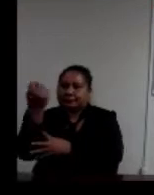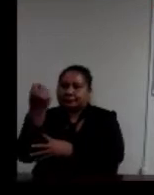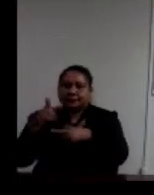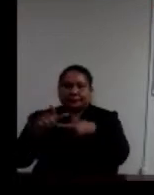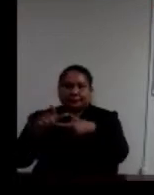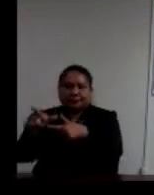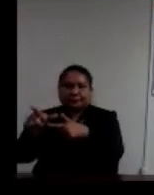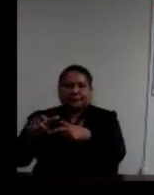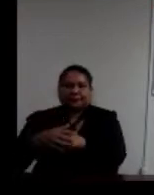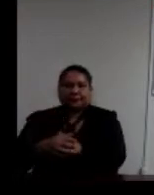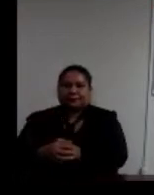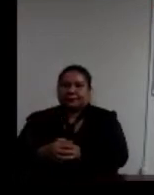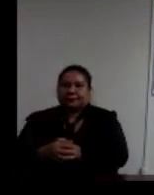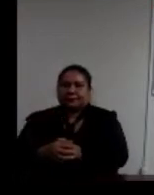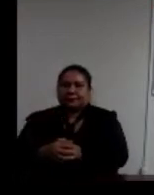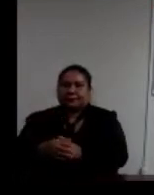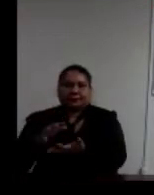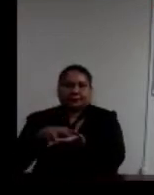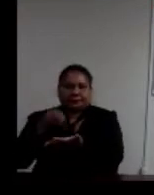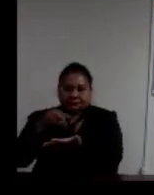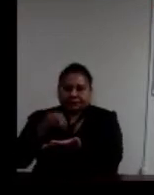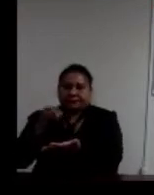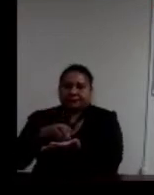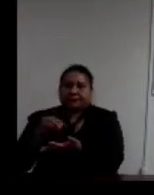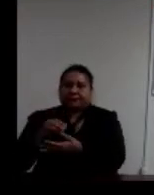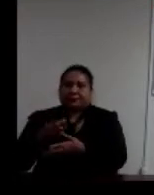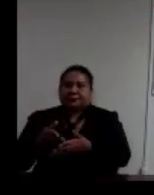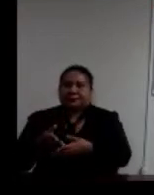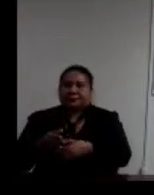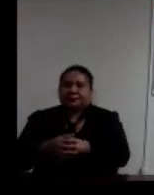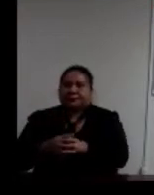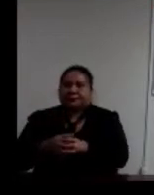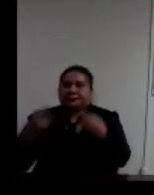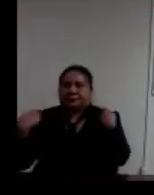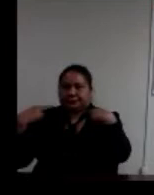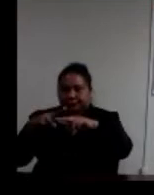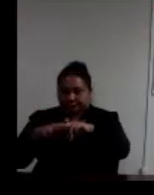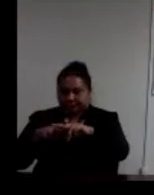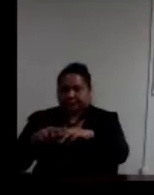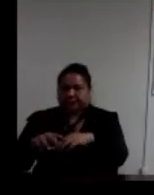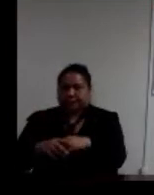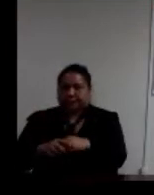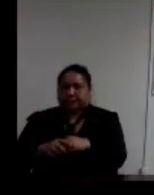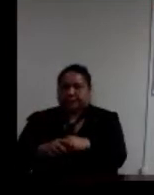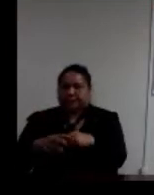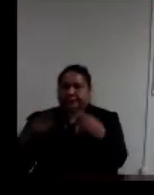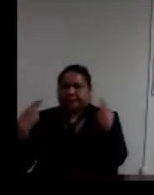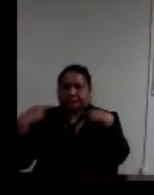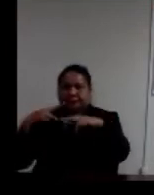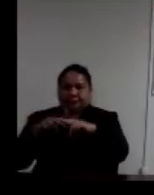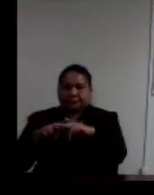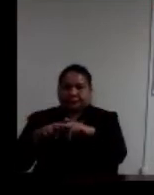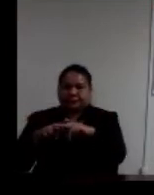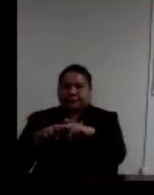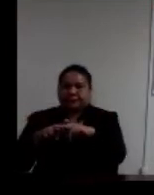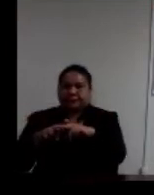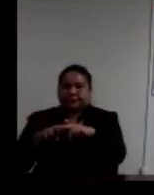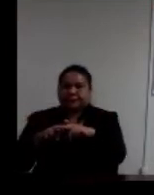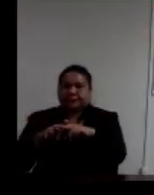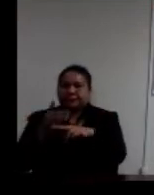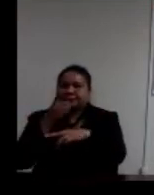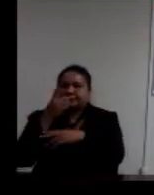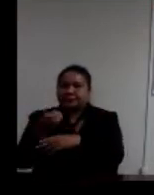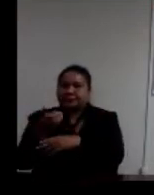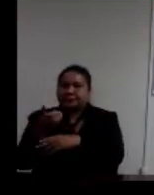seguir, lo que hacen es sacan copia o si se lo lleva exactamente y se lo llevan al docente. Ahí dice maestra que haga esto, doctor.